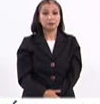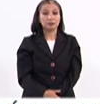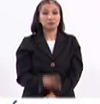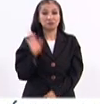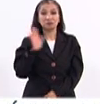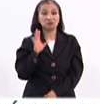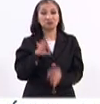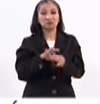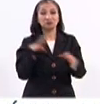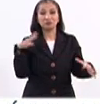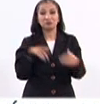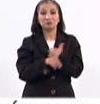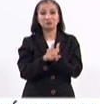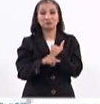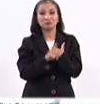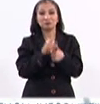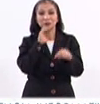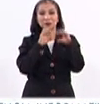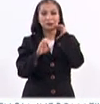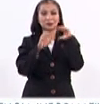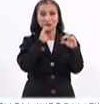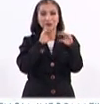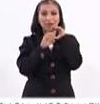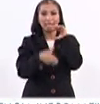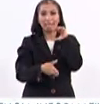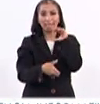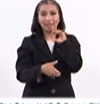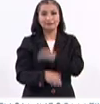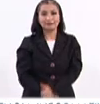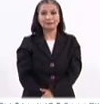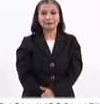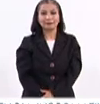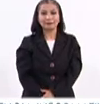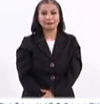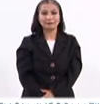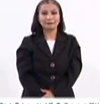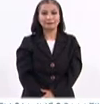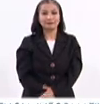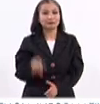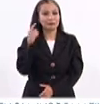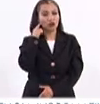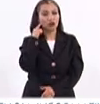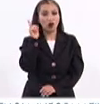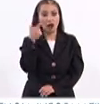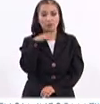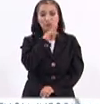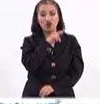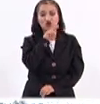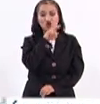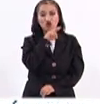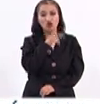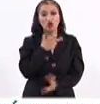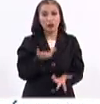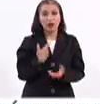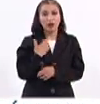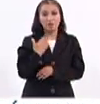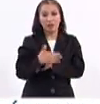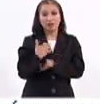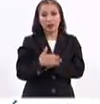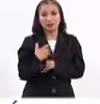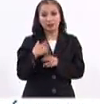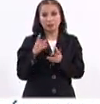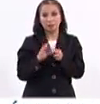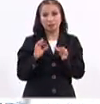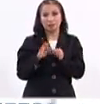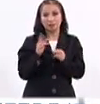Bueno, parece que estamos teniendo ahí un problema con la comunicación, con el audio. Espero que ya pronto nos puedan escuchar y vamos a platicar